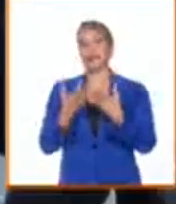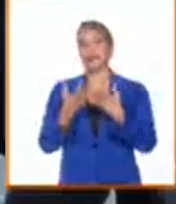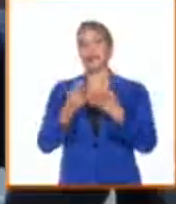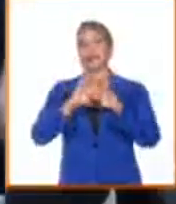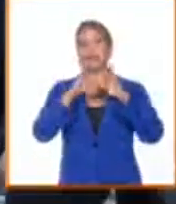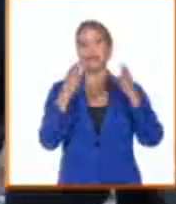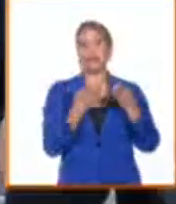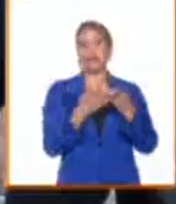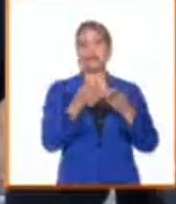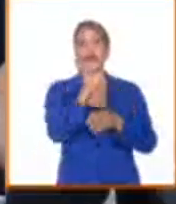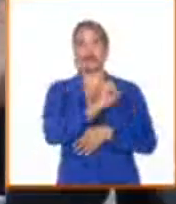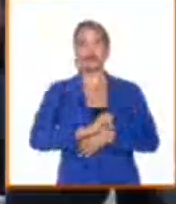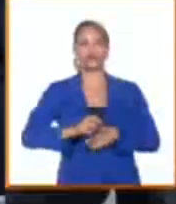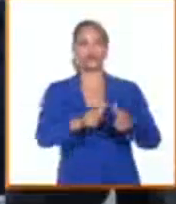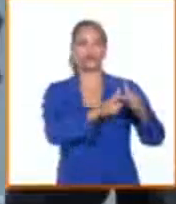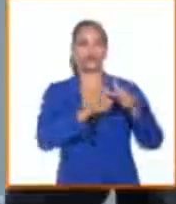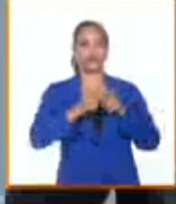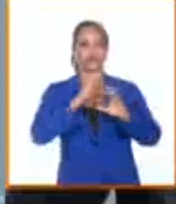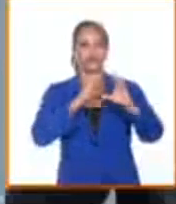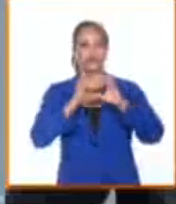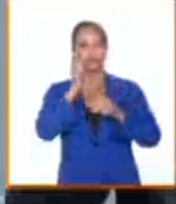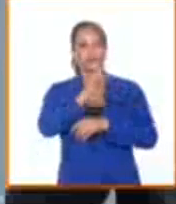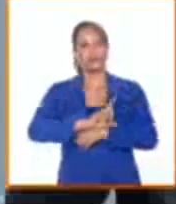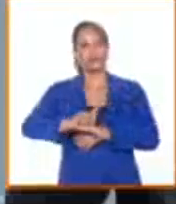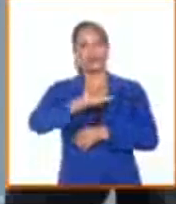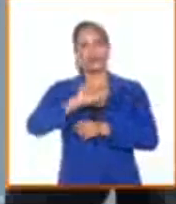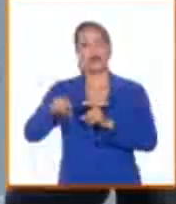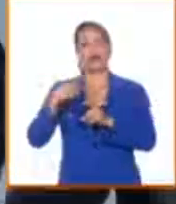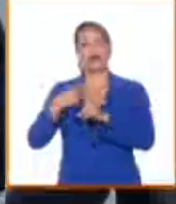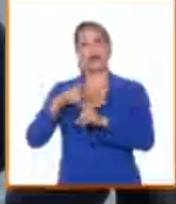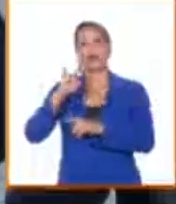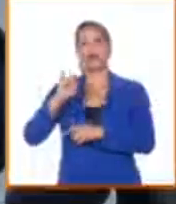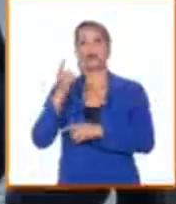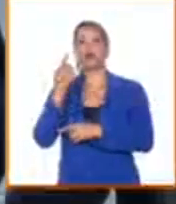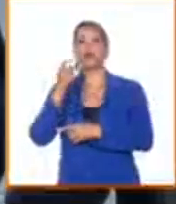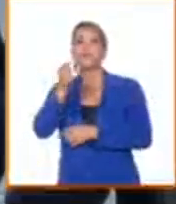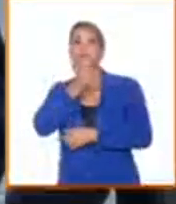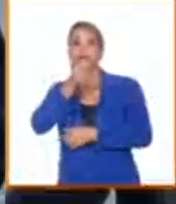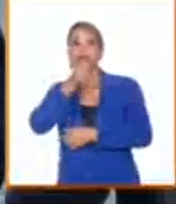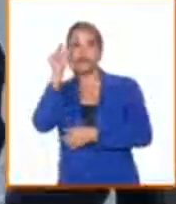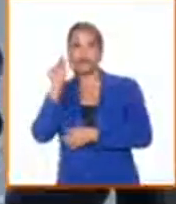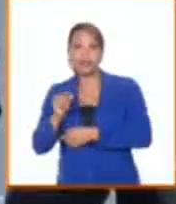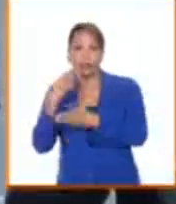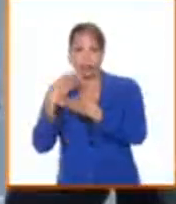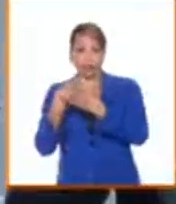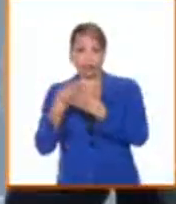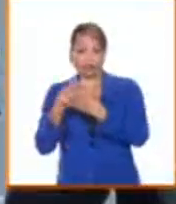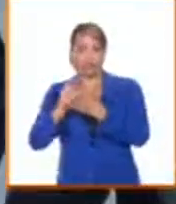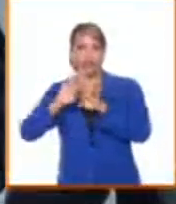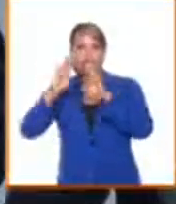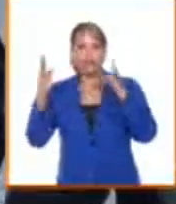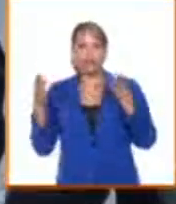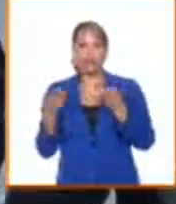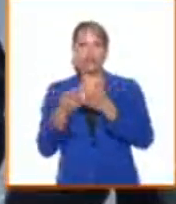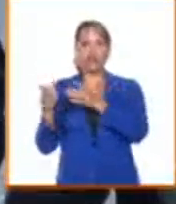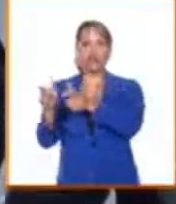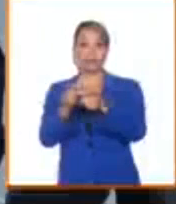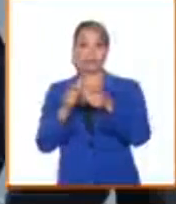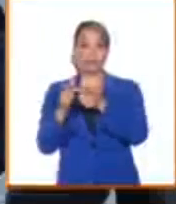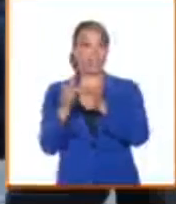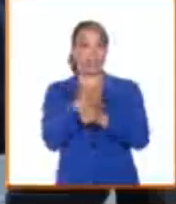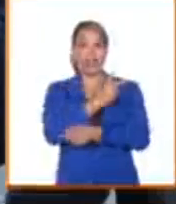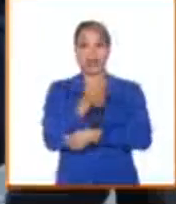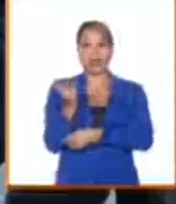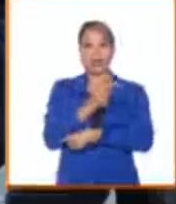profesionales, tanto la Asociación de Comunicadores Sociales como la Unión de Periodistas, tienen en el desarrollo y en el desarrollo del